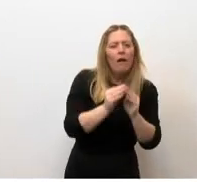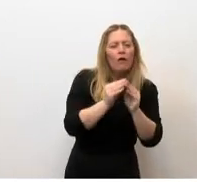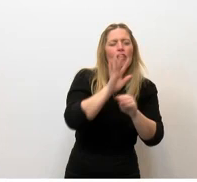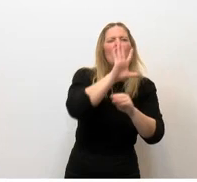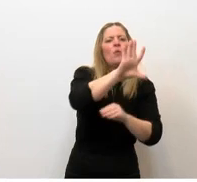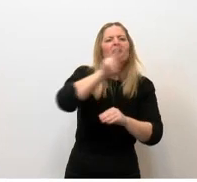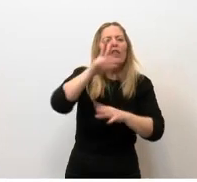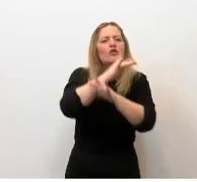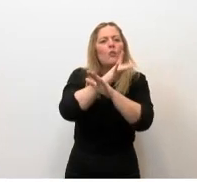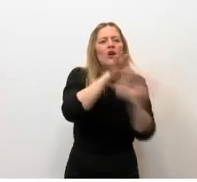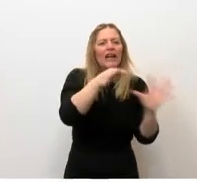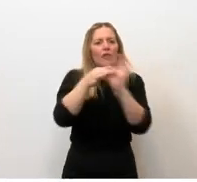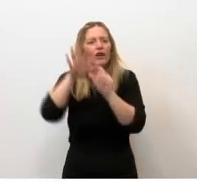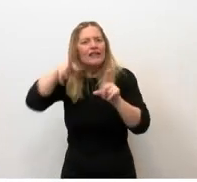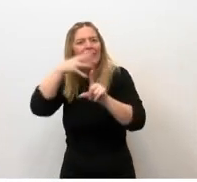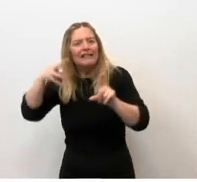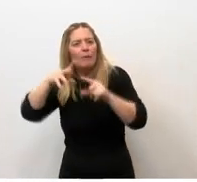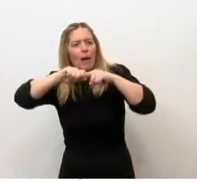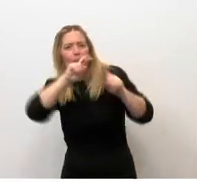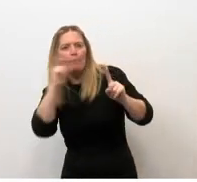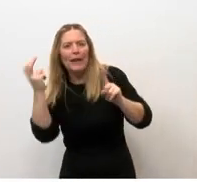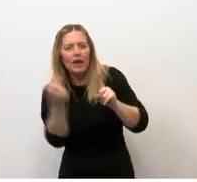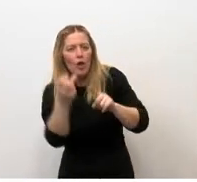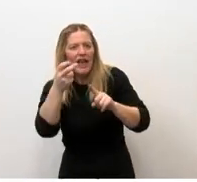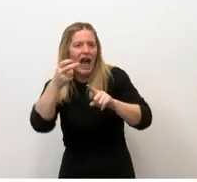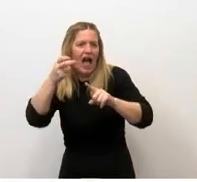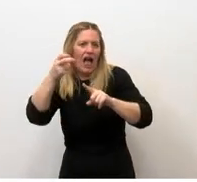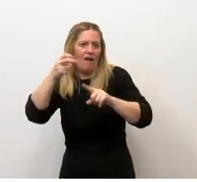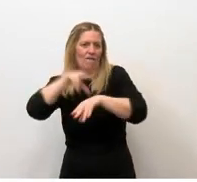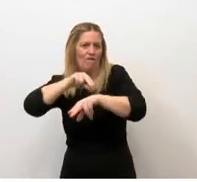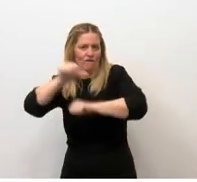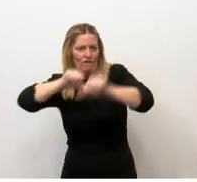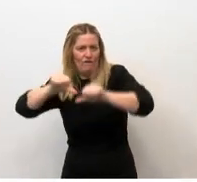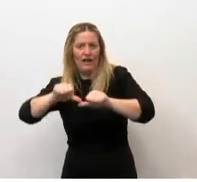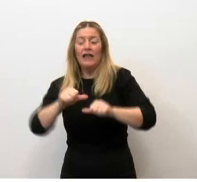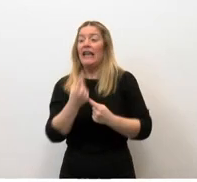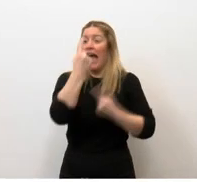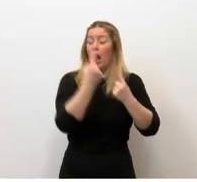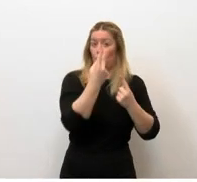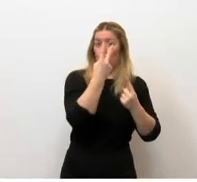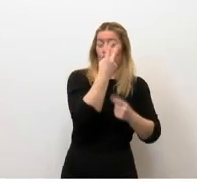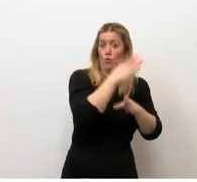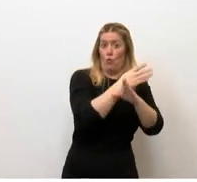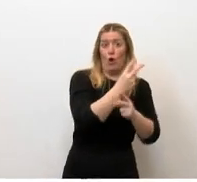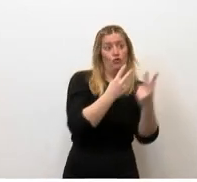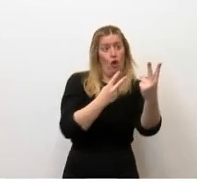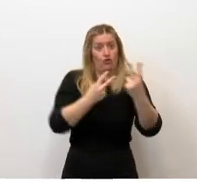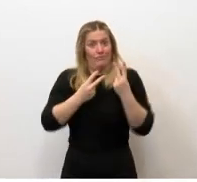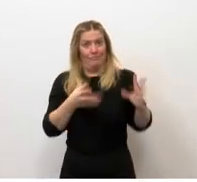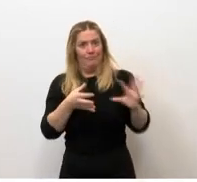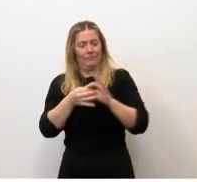periódica, algunos de ellos relacionados con la perspectiva de género. Por ejemplo, estos dos podéis darle al QR